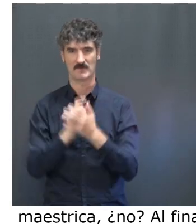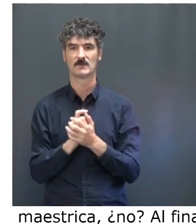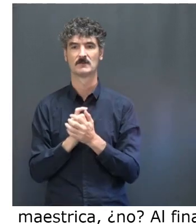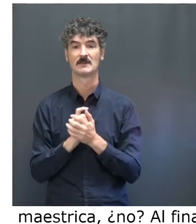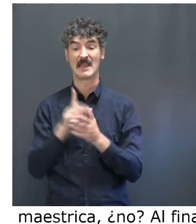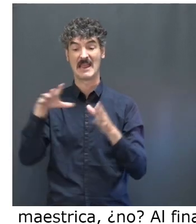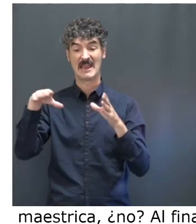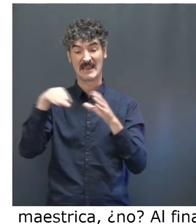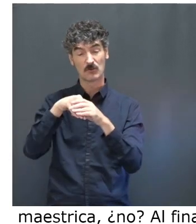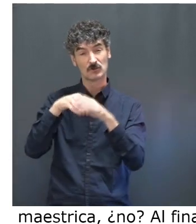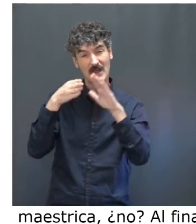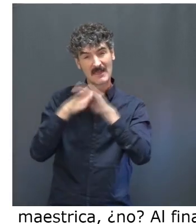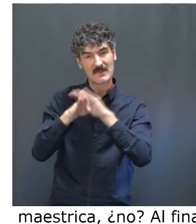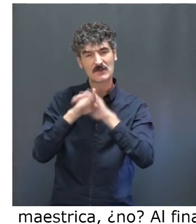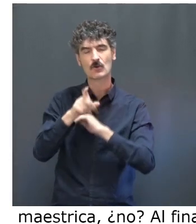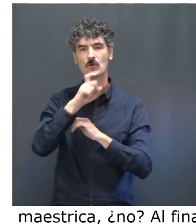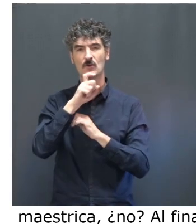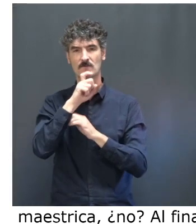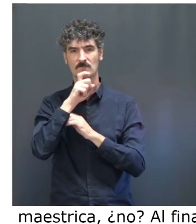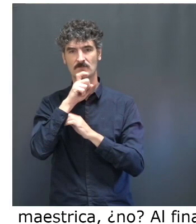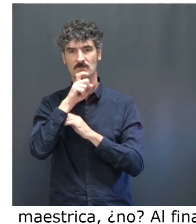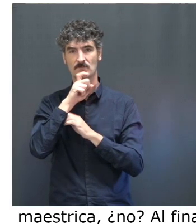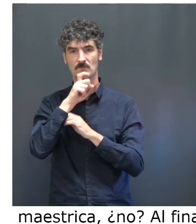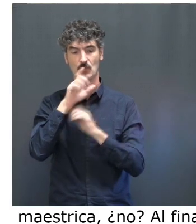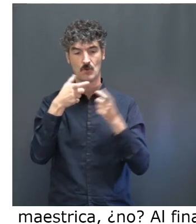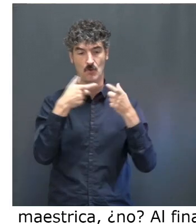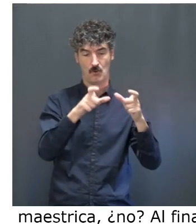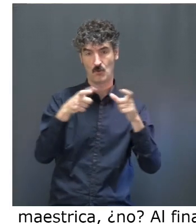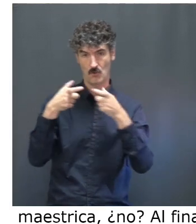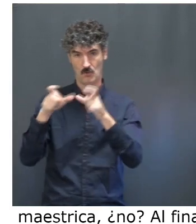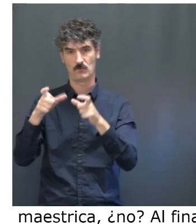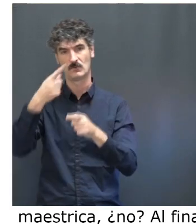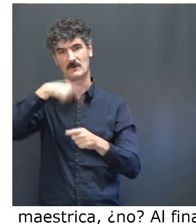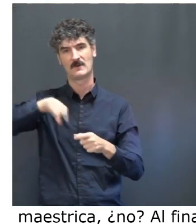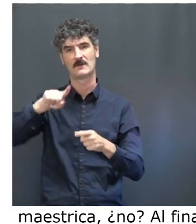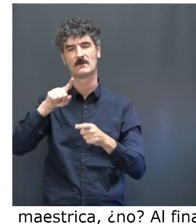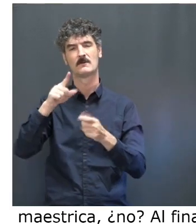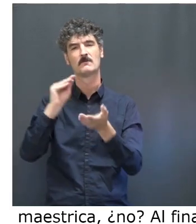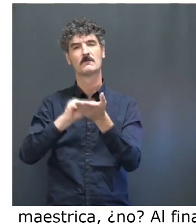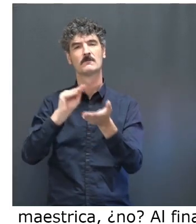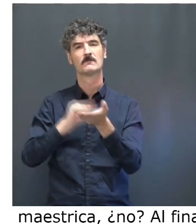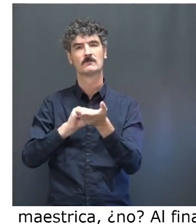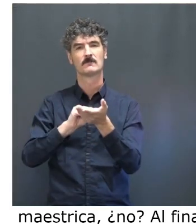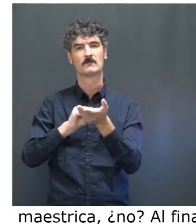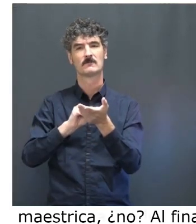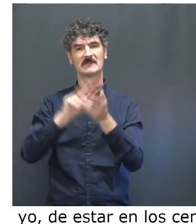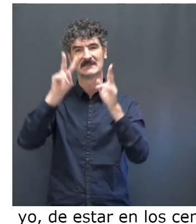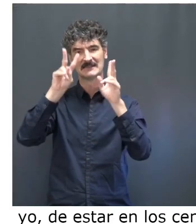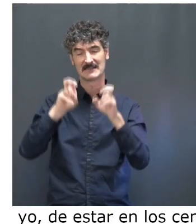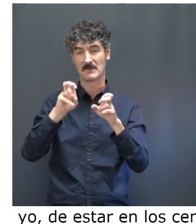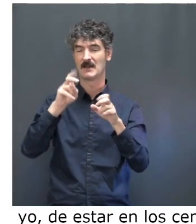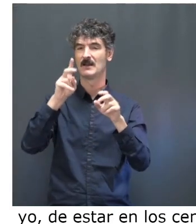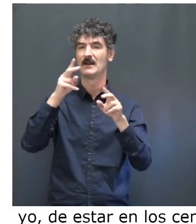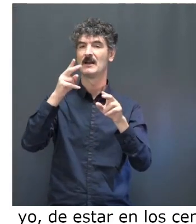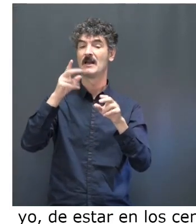Esta inclusión, esta accesibilidad, al final en dos grandes grupos que me gusta verla también en muchas ocasiones, sería tener estas políticas inclusivas dentro